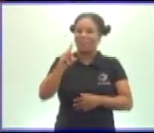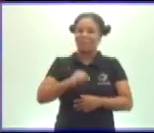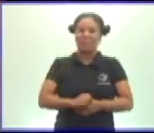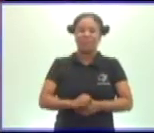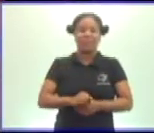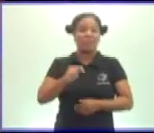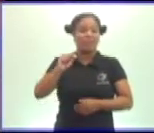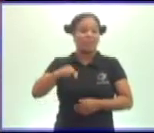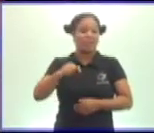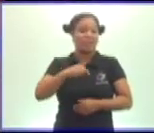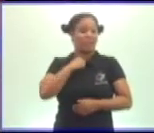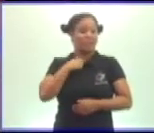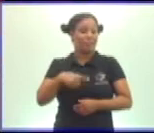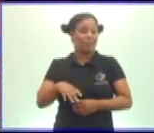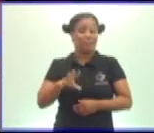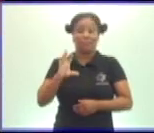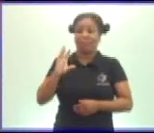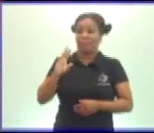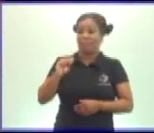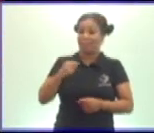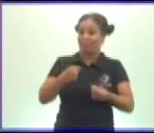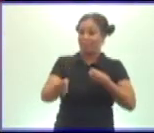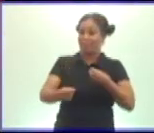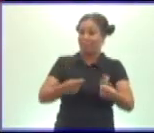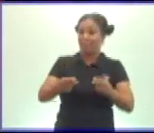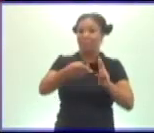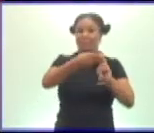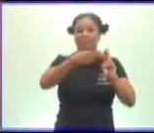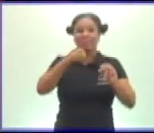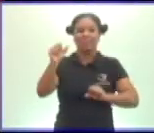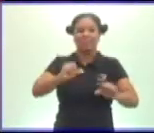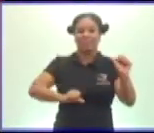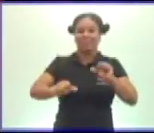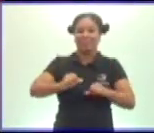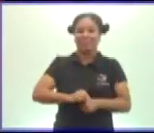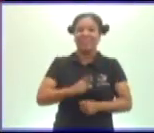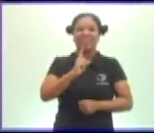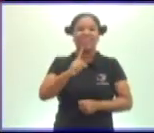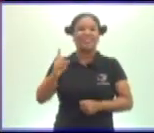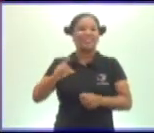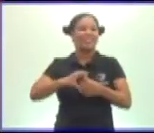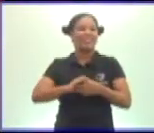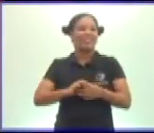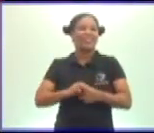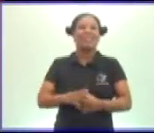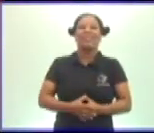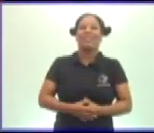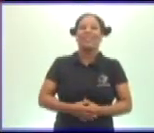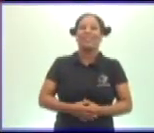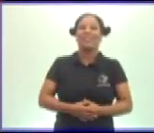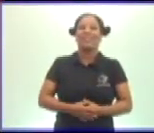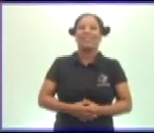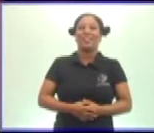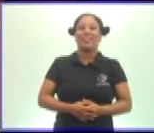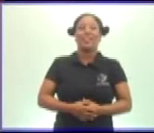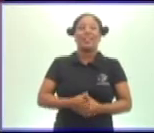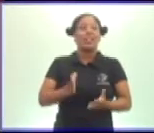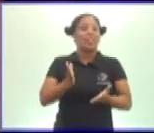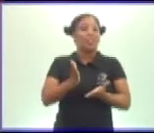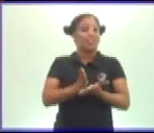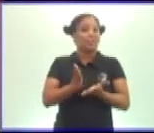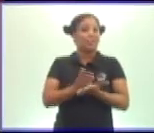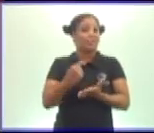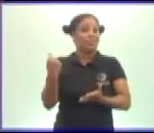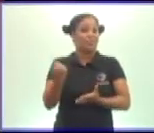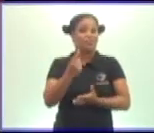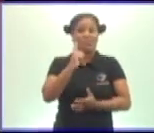a intercambiar sobre la asignatura de química, 11º grado. El curso nuestro en